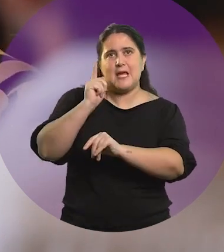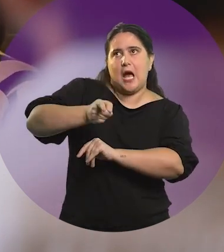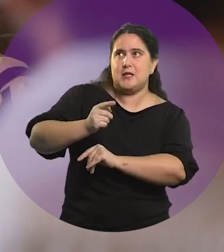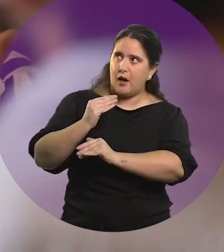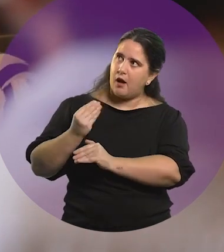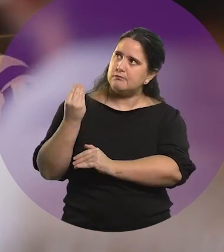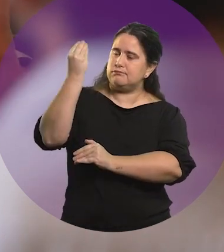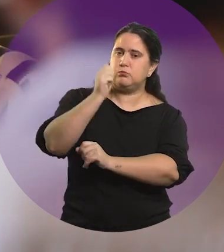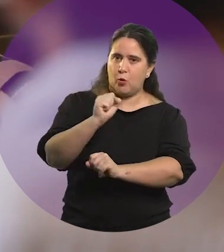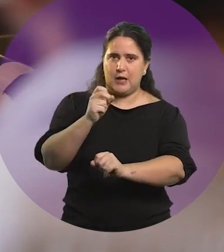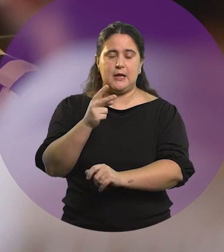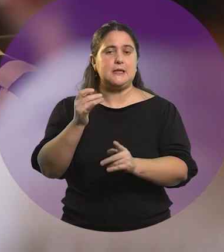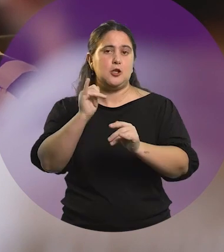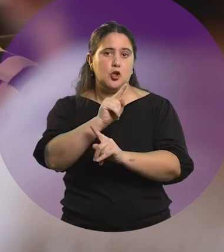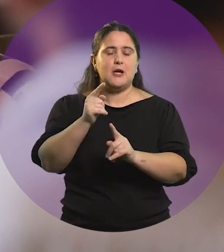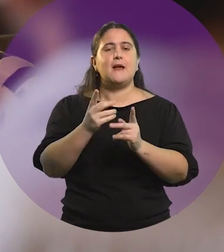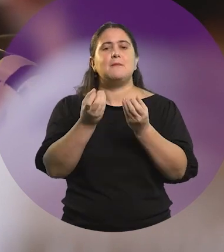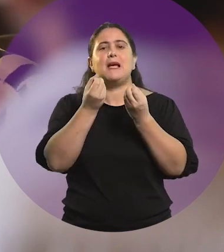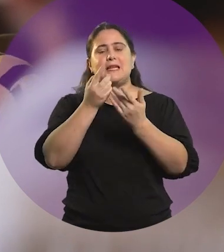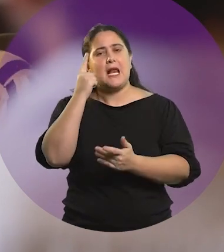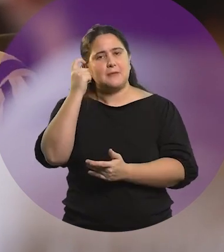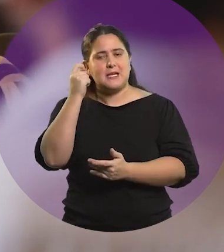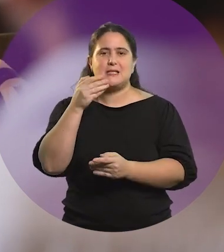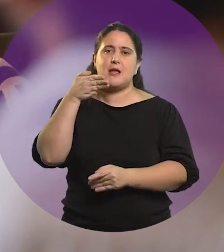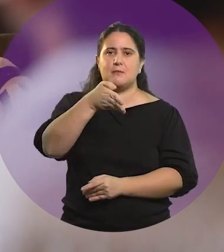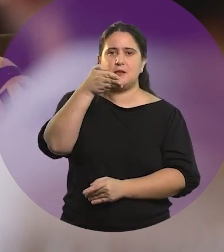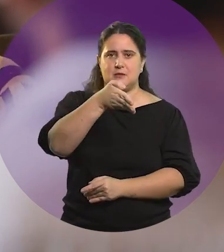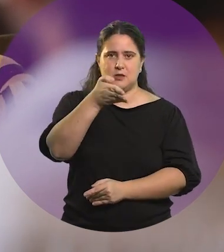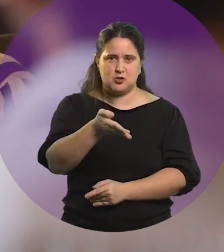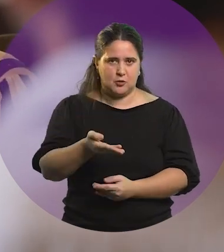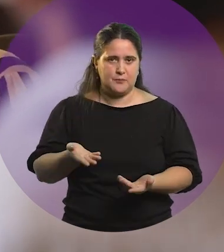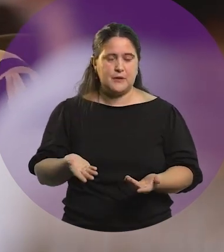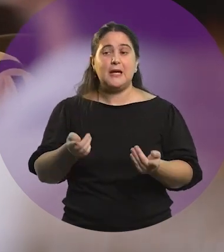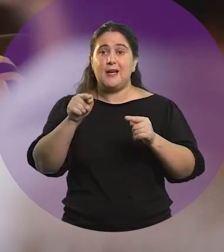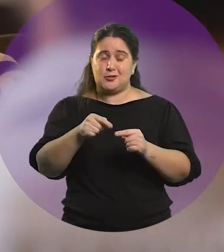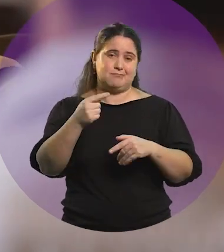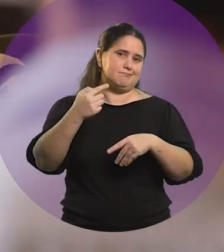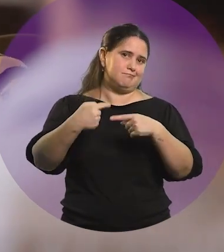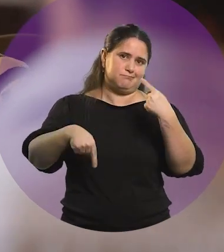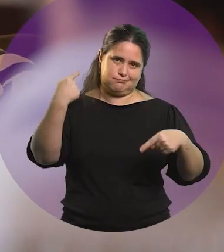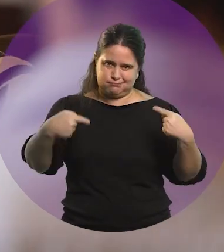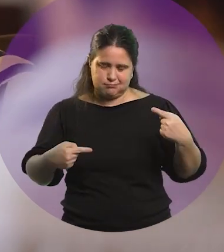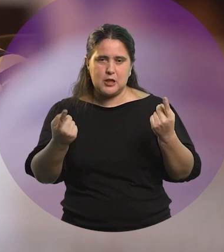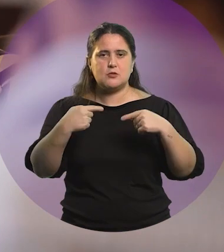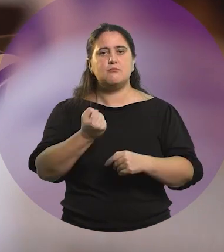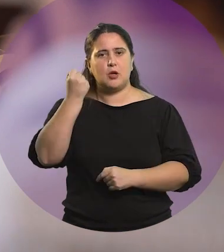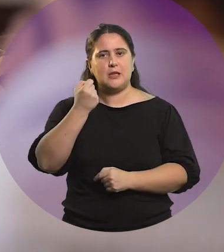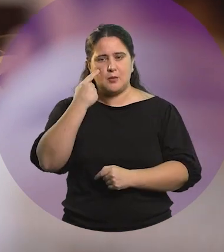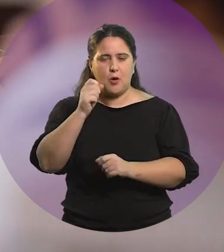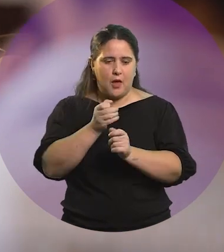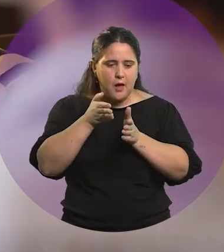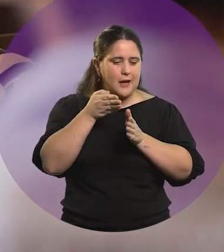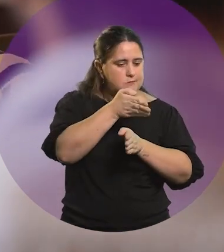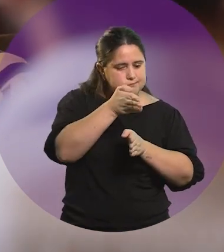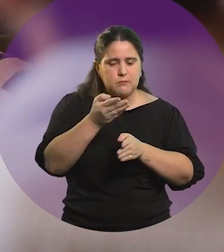decisión posteriormente, y cómo es nuestra experiencia cuando pensamos en la participación en línea. Todo eso varía, entonces es importante ver cada